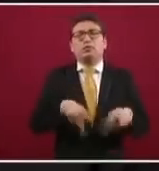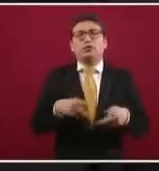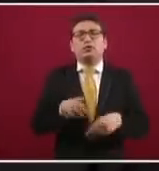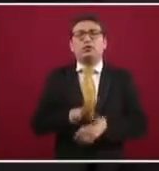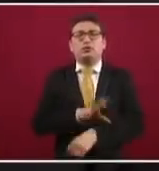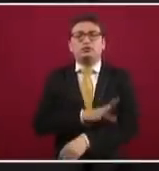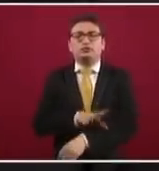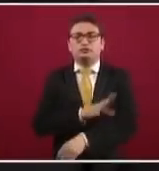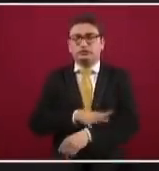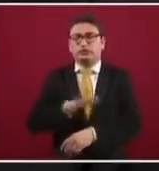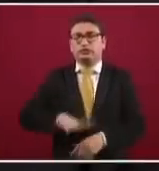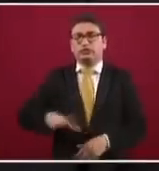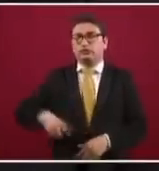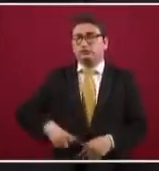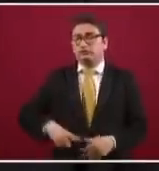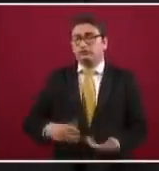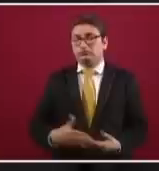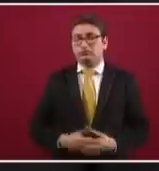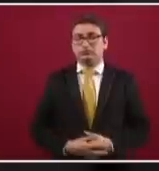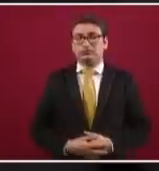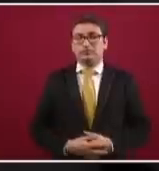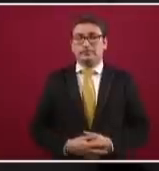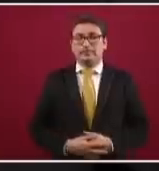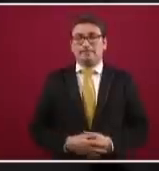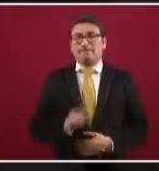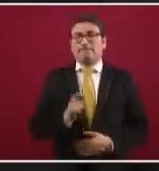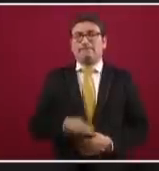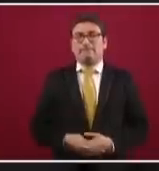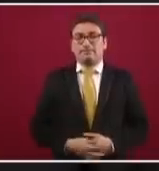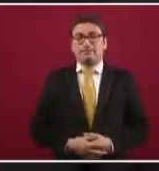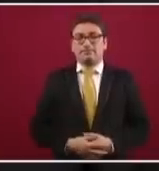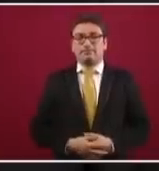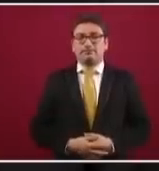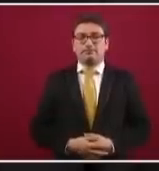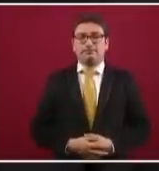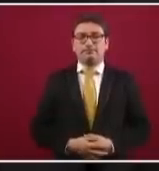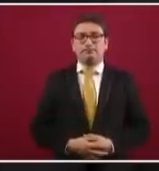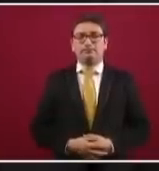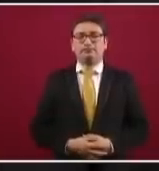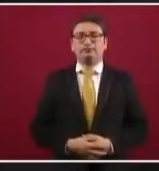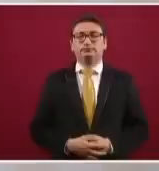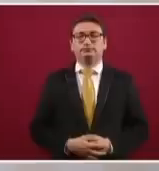al gobierno. ¿Qué es eso?